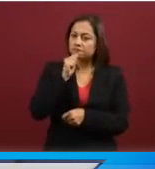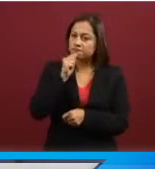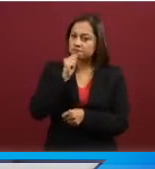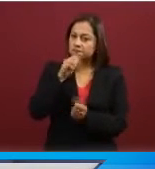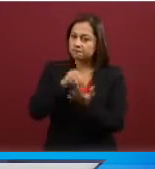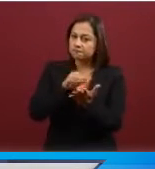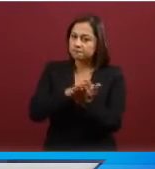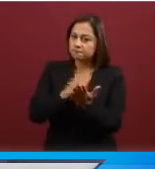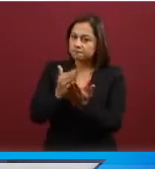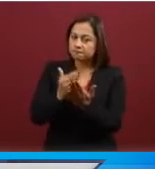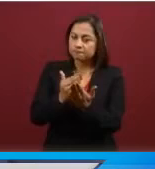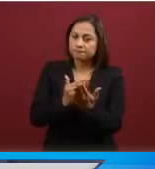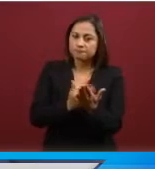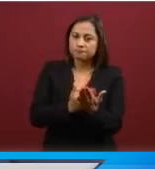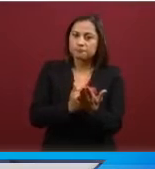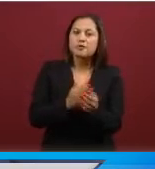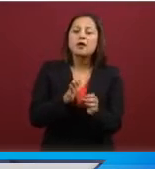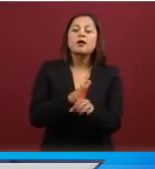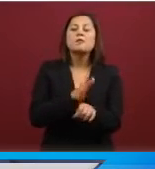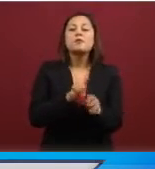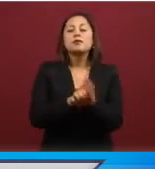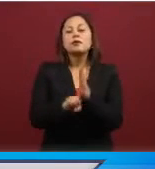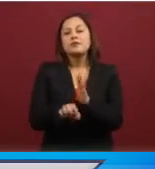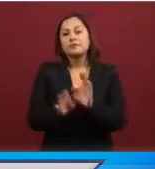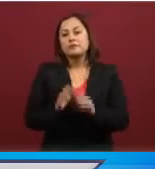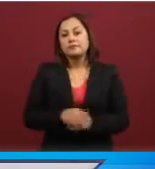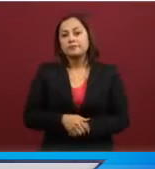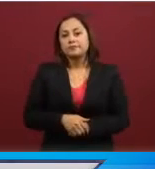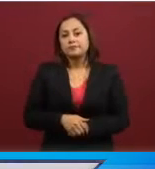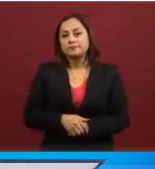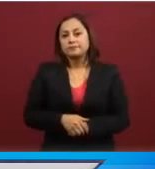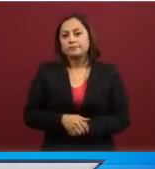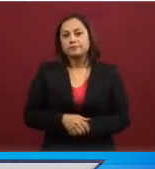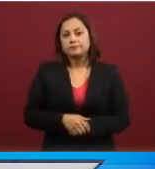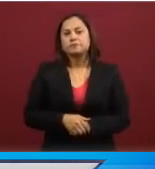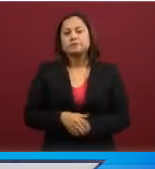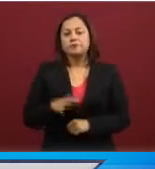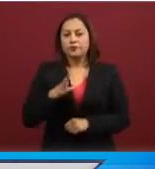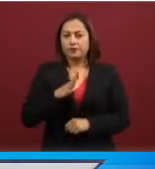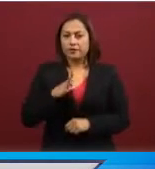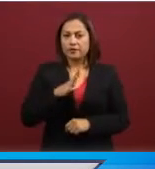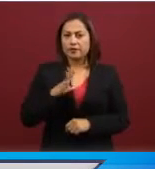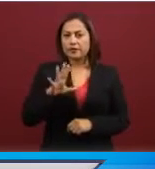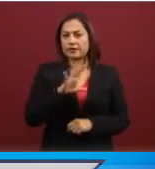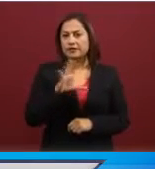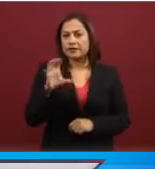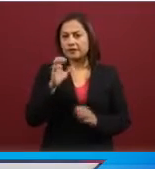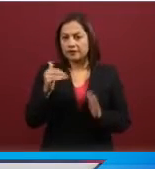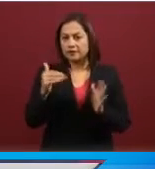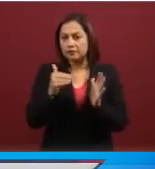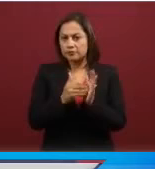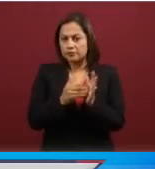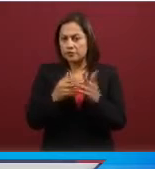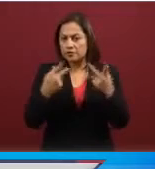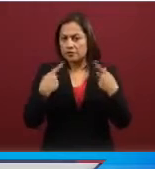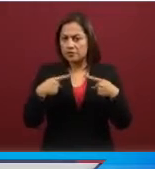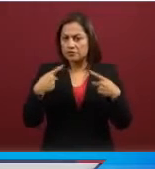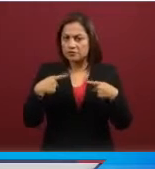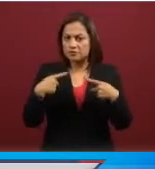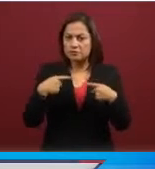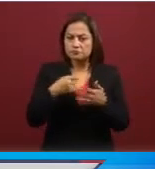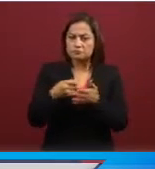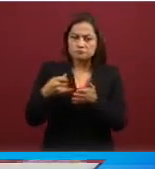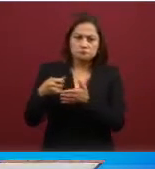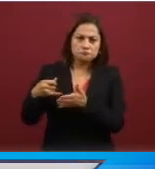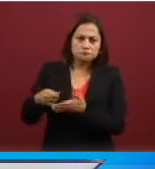este programa. Solo en Chiapas son 80,000 jornaleros que se han integrado al programa Sembrando Vida. Se espera que en 3 meses se tenga ya 1